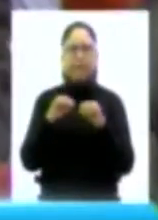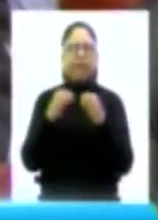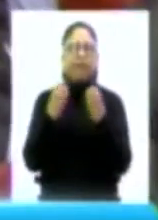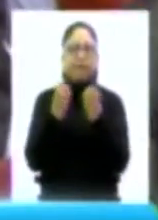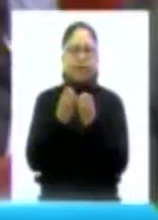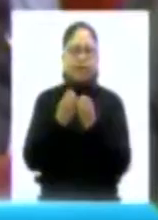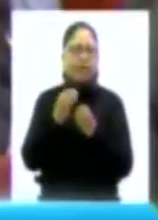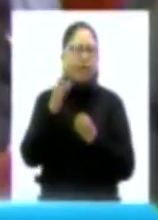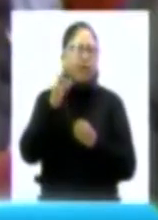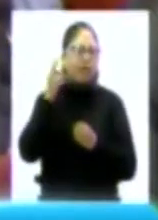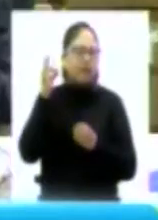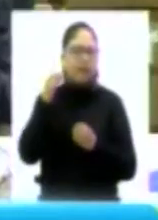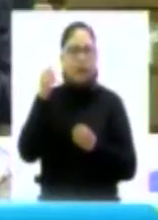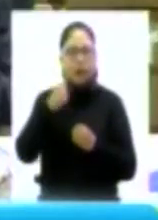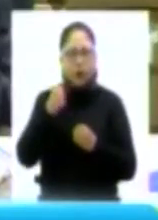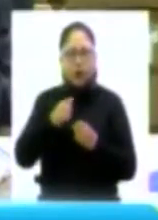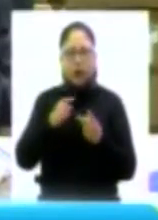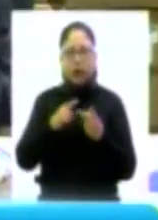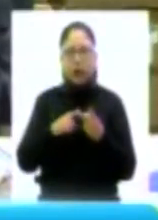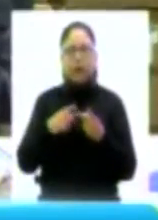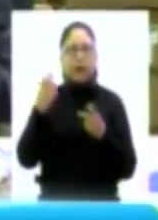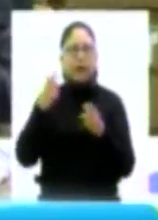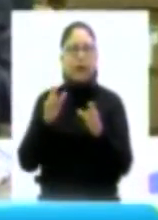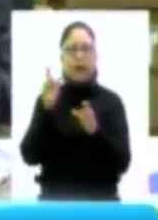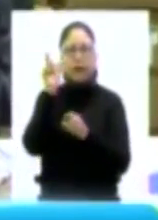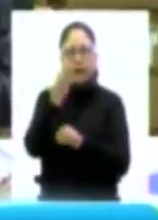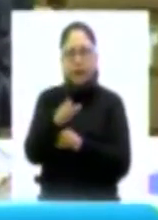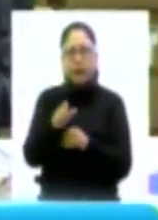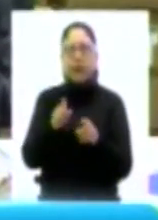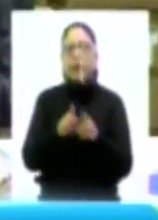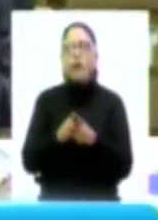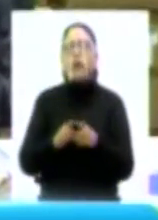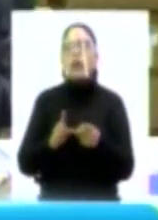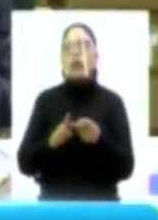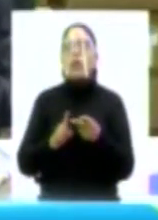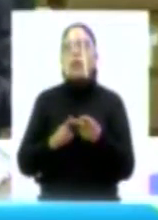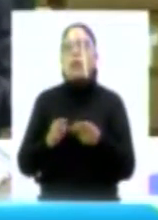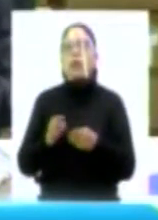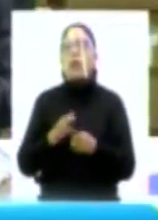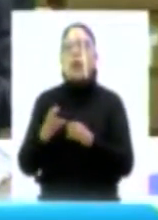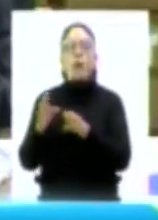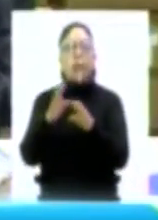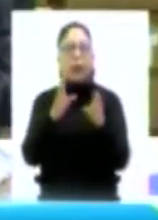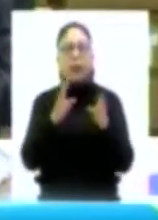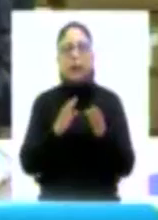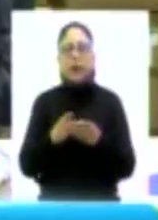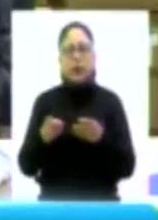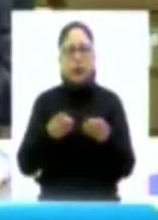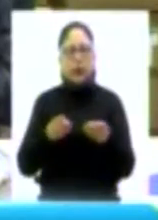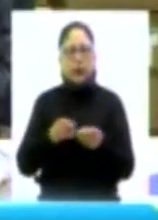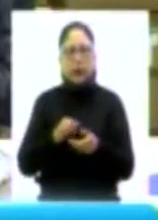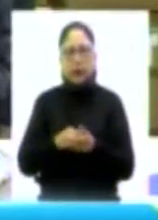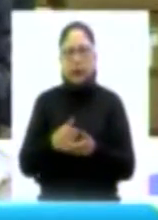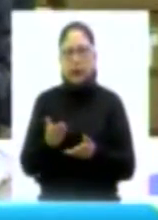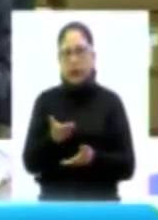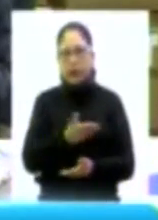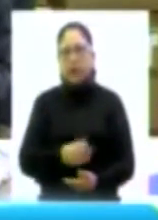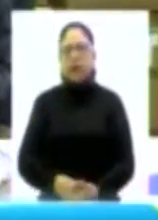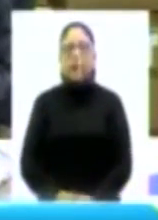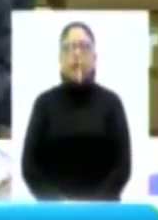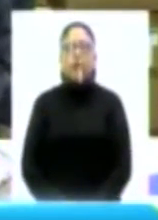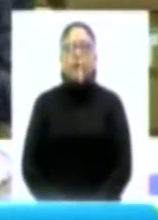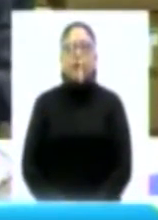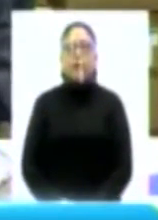nuestras organizaciones sociales, al hermano Urquizo de los dirigentes del Servicio de Caminos,